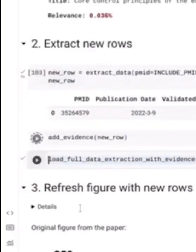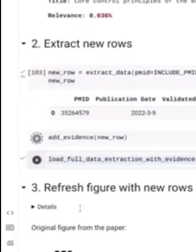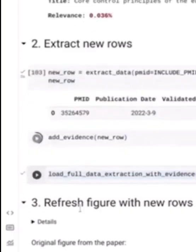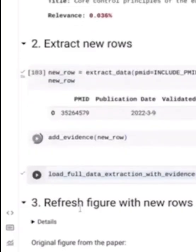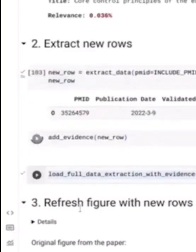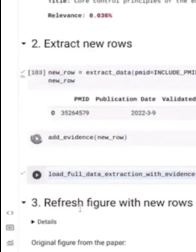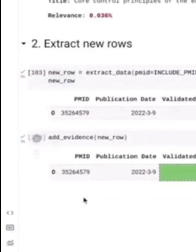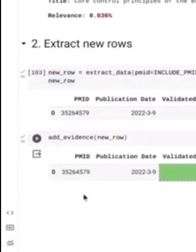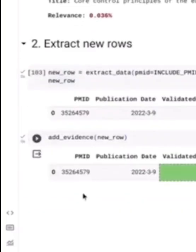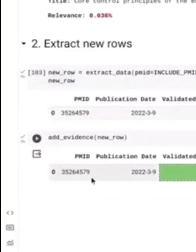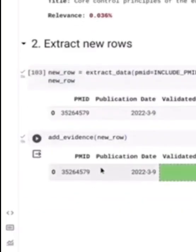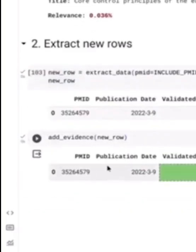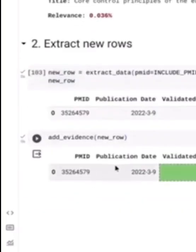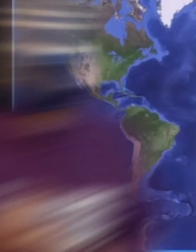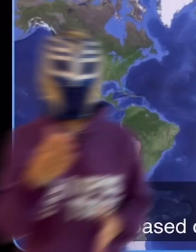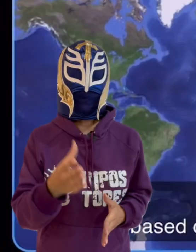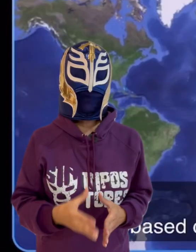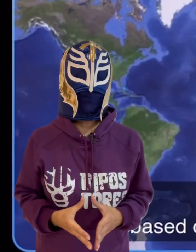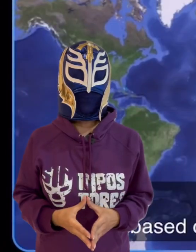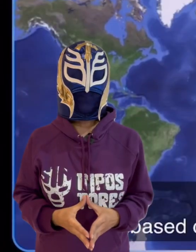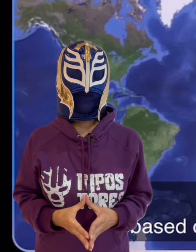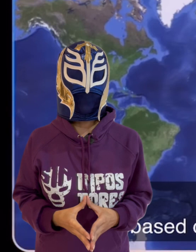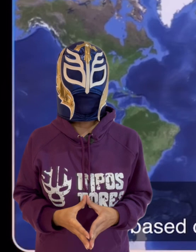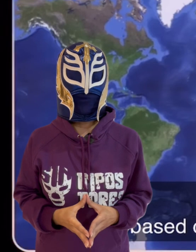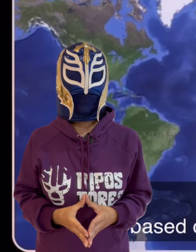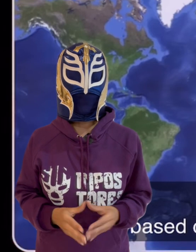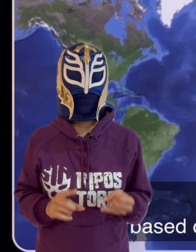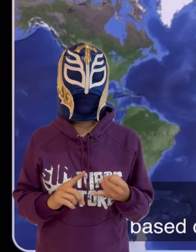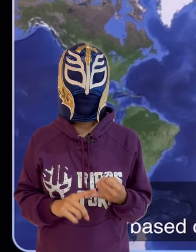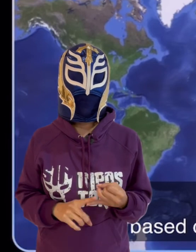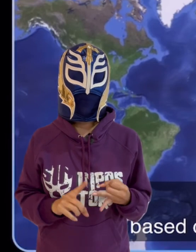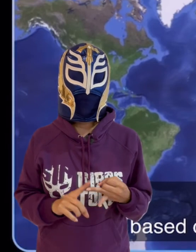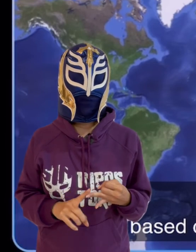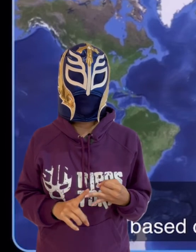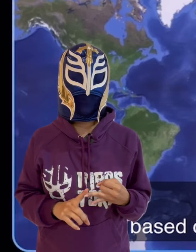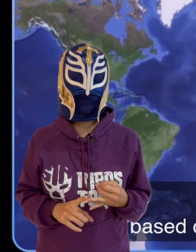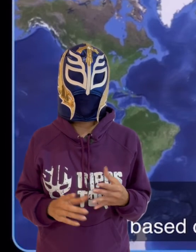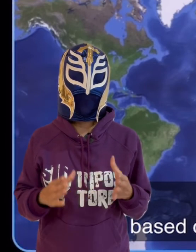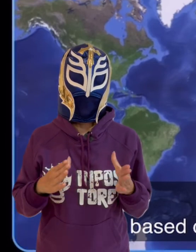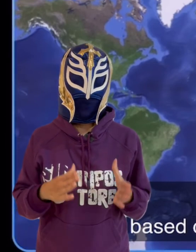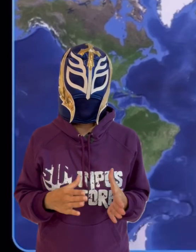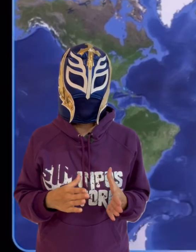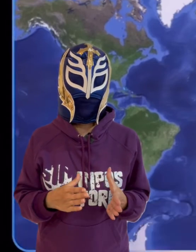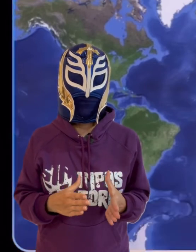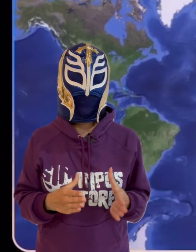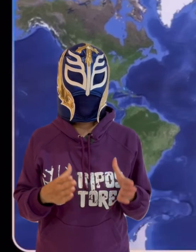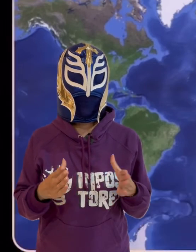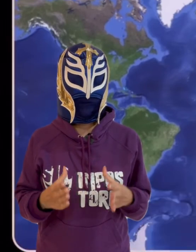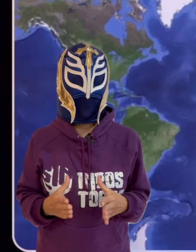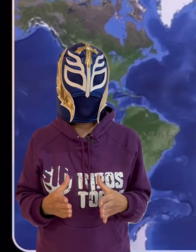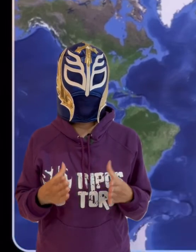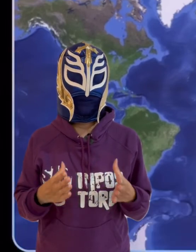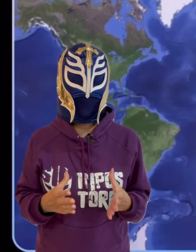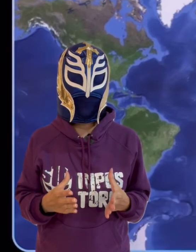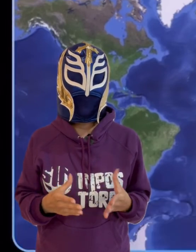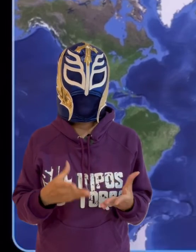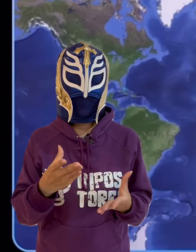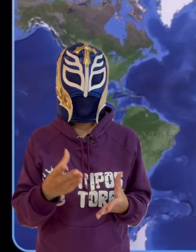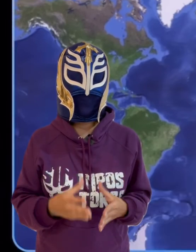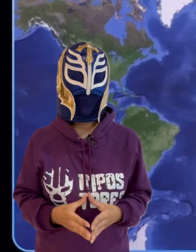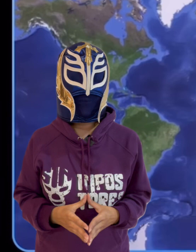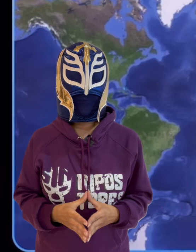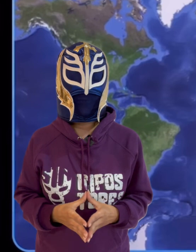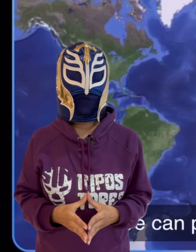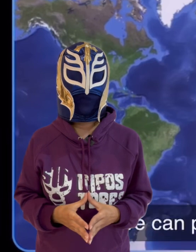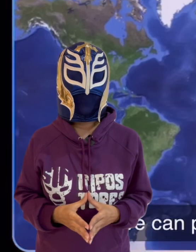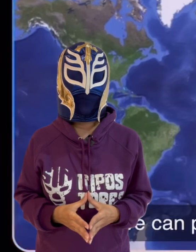para tareas de Gran complejidad gémini puede recibir información visual o auditiva notas de música a imágenes palabras y